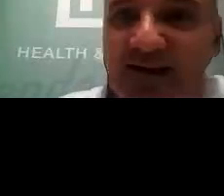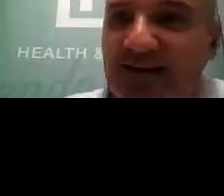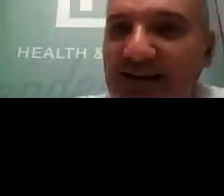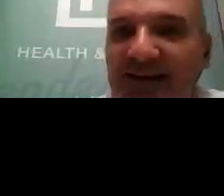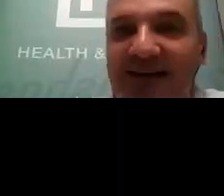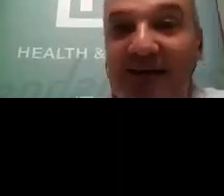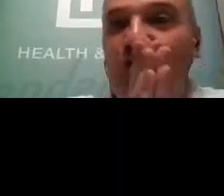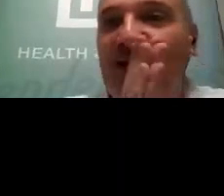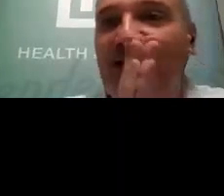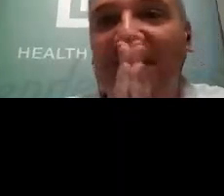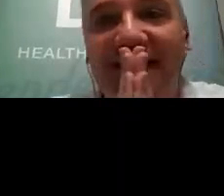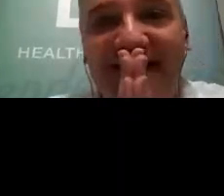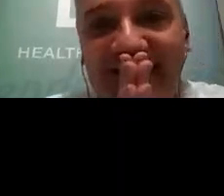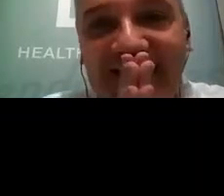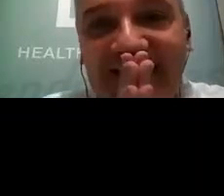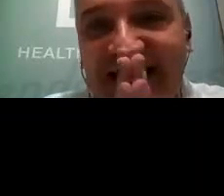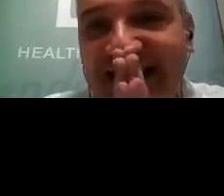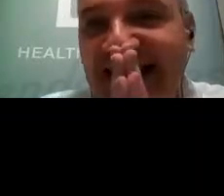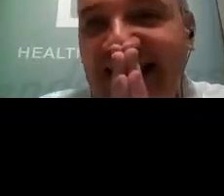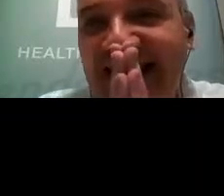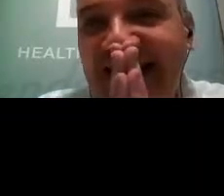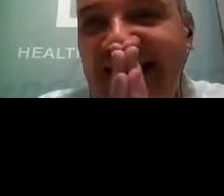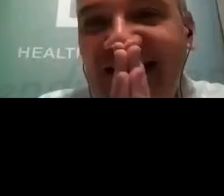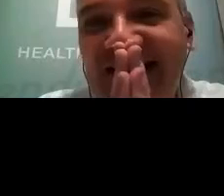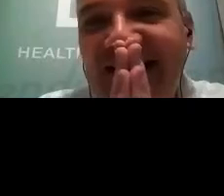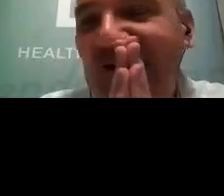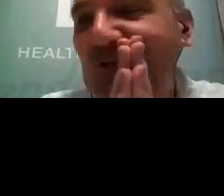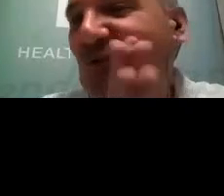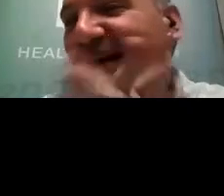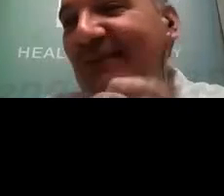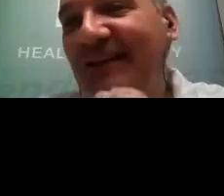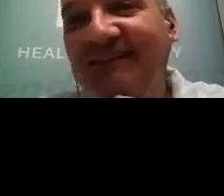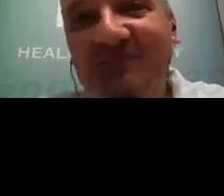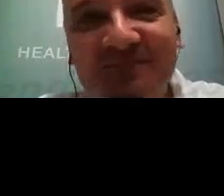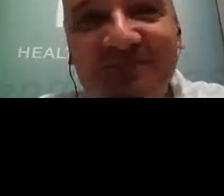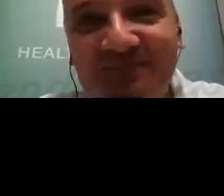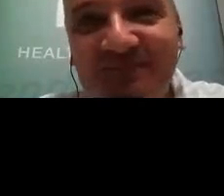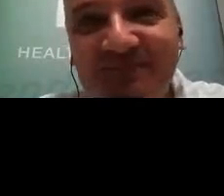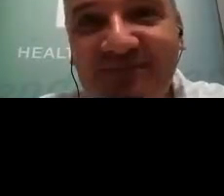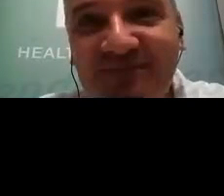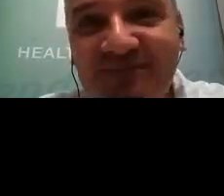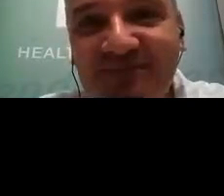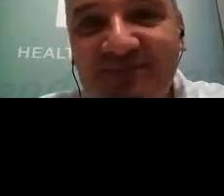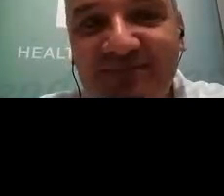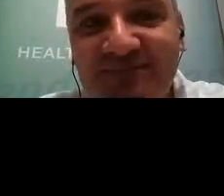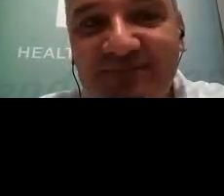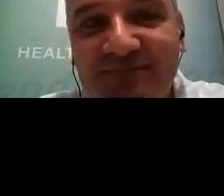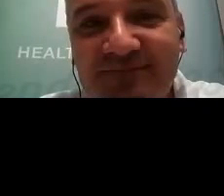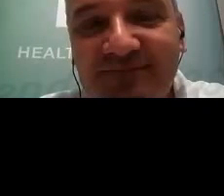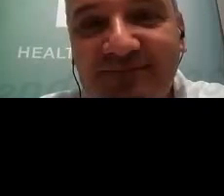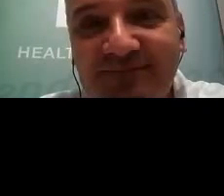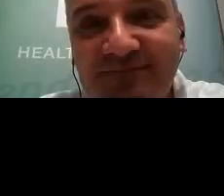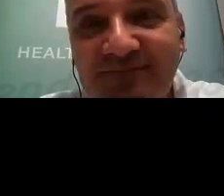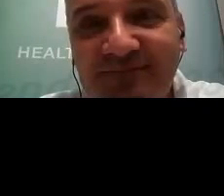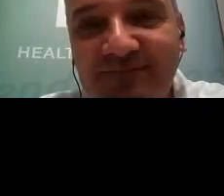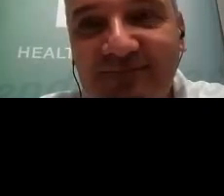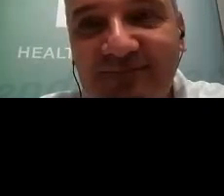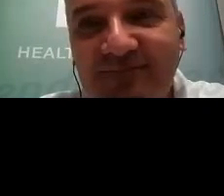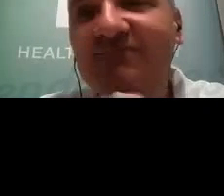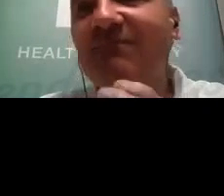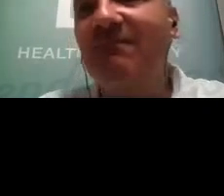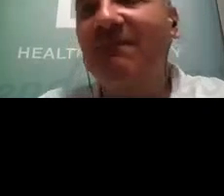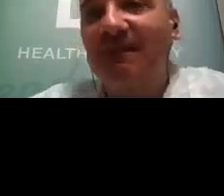Y ya está, disculpadme. No pasa nada, no te preocupes. Disculpadme. Es que era muy extenso, eran muchos productos, pero creo que ha merecido la pena, Paco. Yo